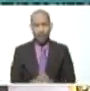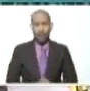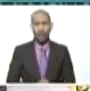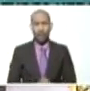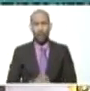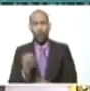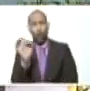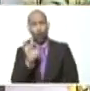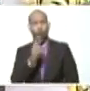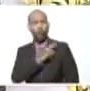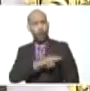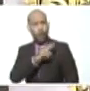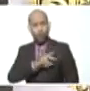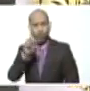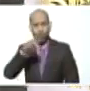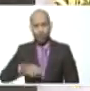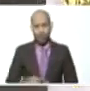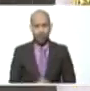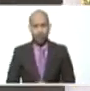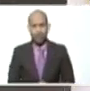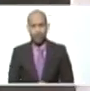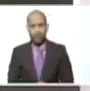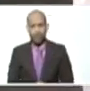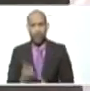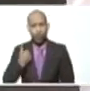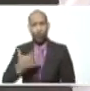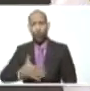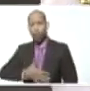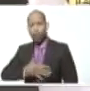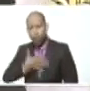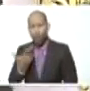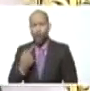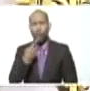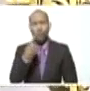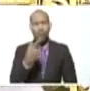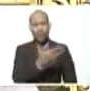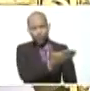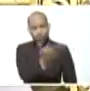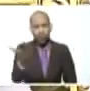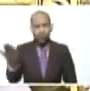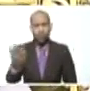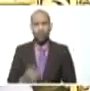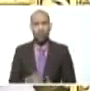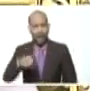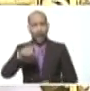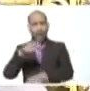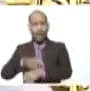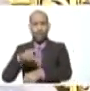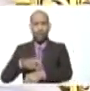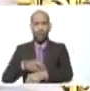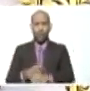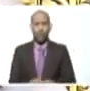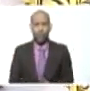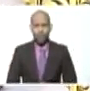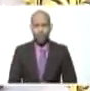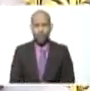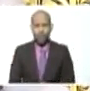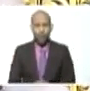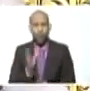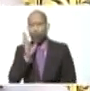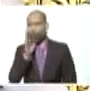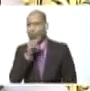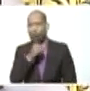o religiosas. Me atrevo a decir que tal vez en estos momentos no